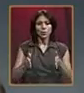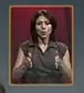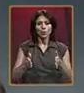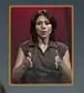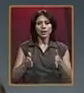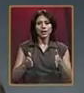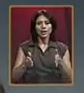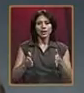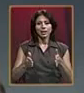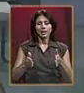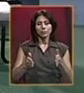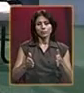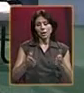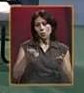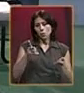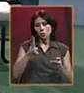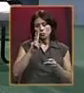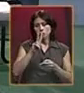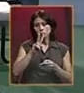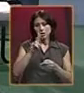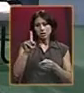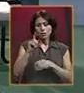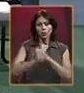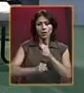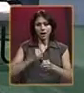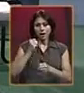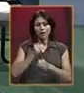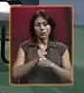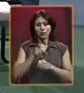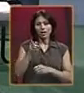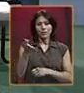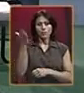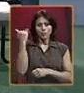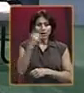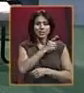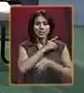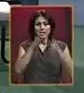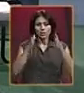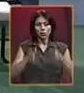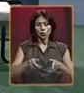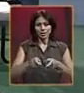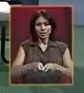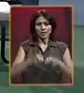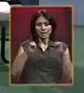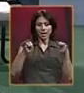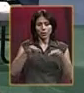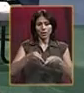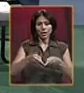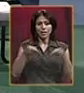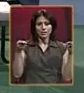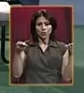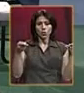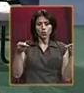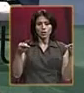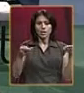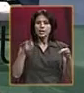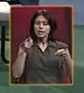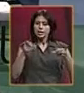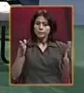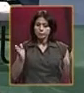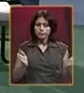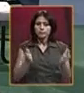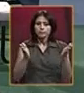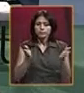Por 2 décadas y un piquito, el director del Diario de la Nación y llevó adelante ese